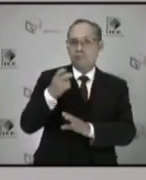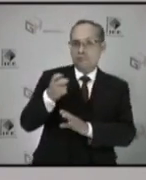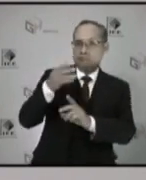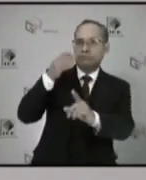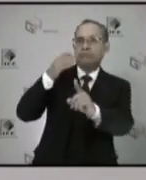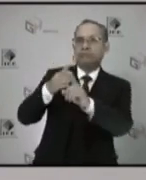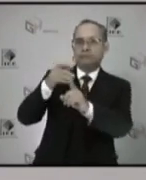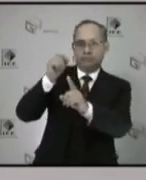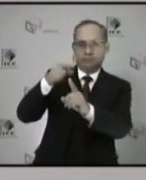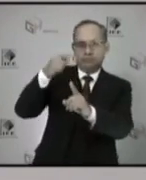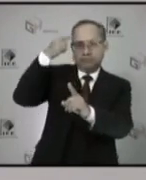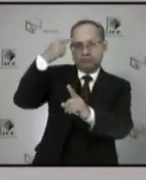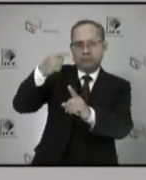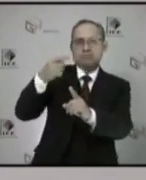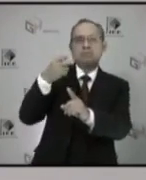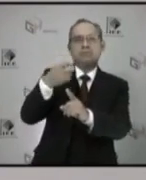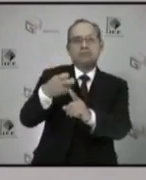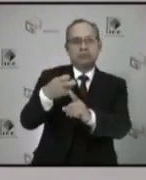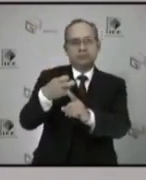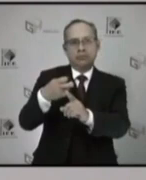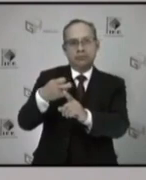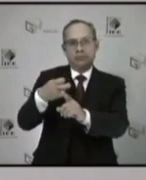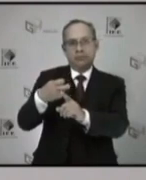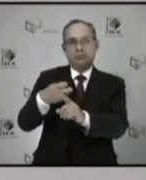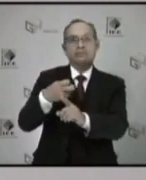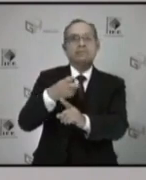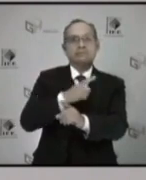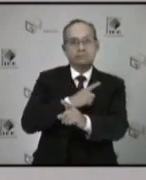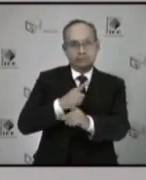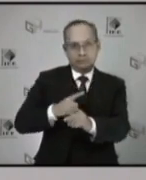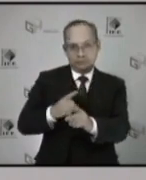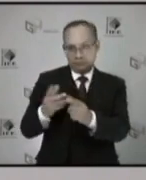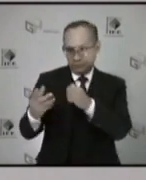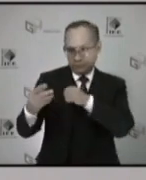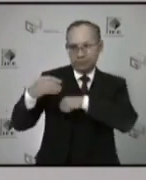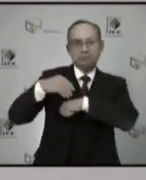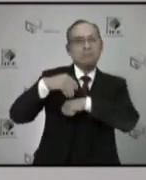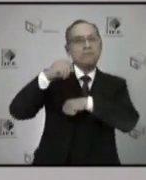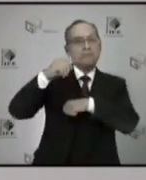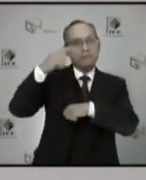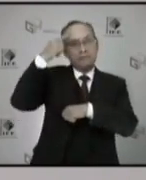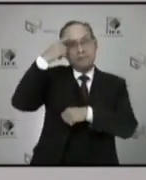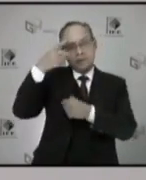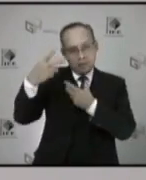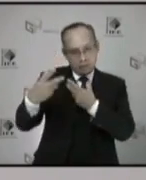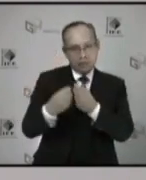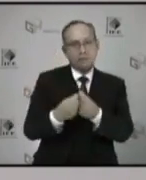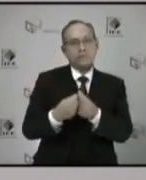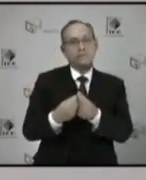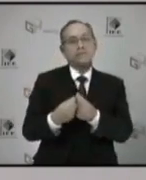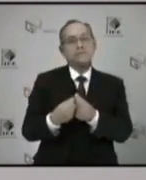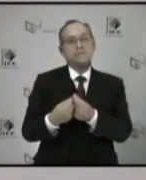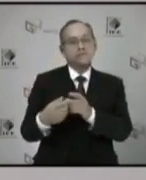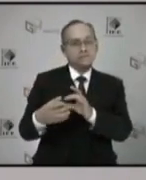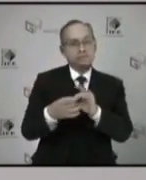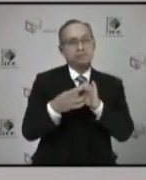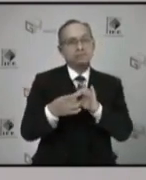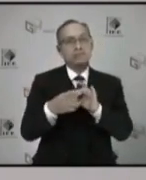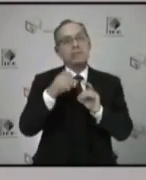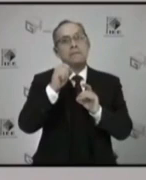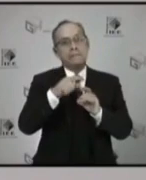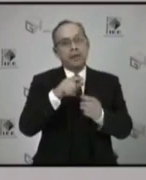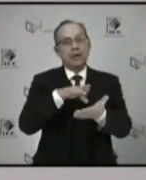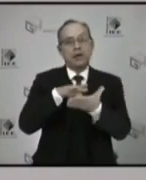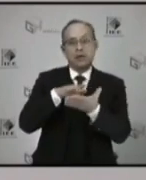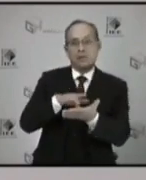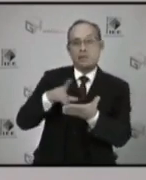motor de esto es sumar esos esfuerzos y este movimiento, con el apoyo del gobierno federal, con el